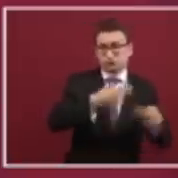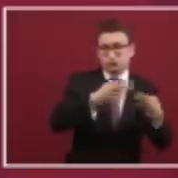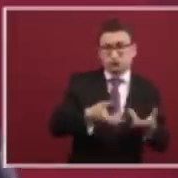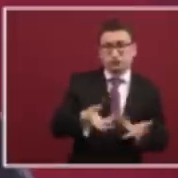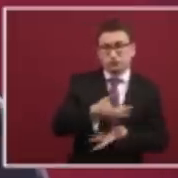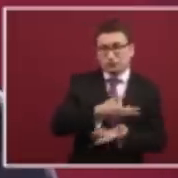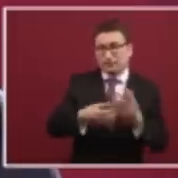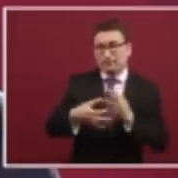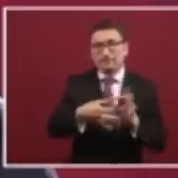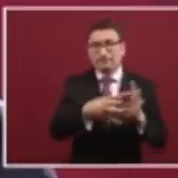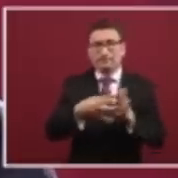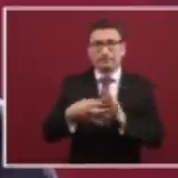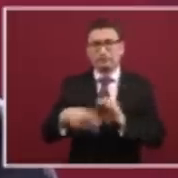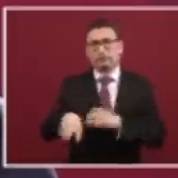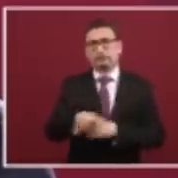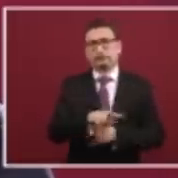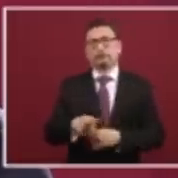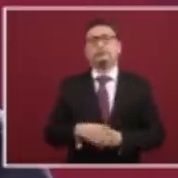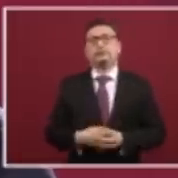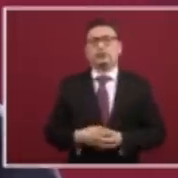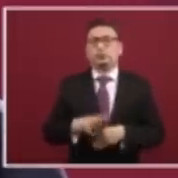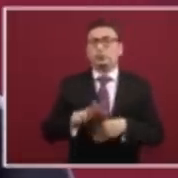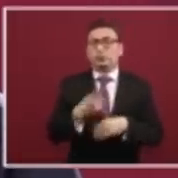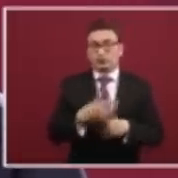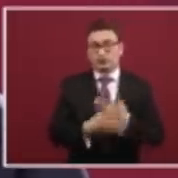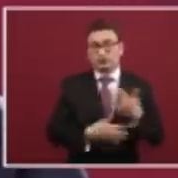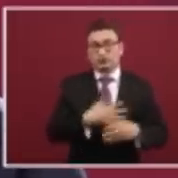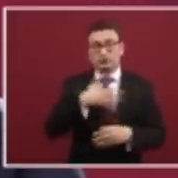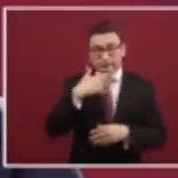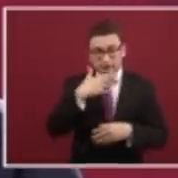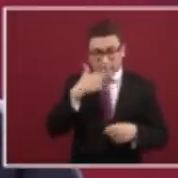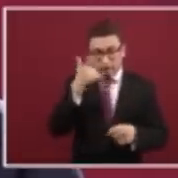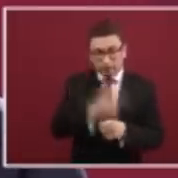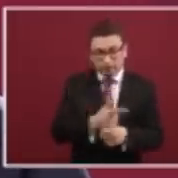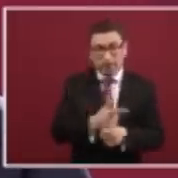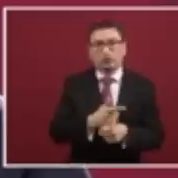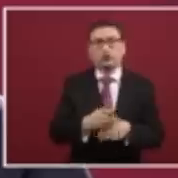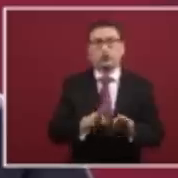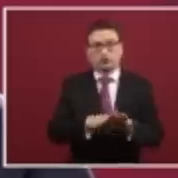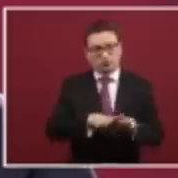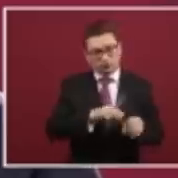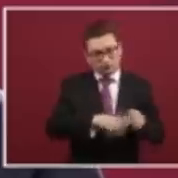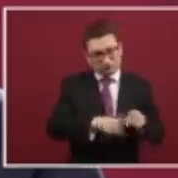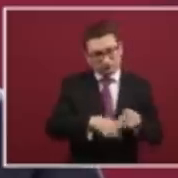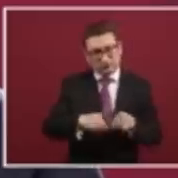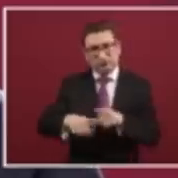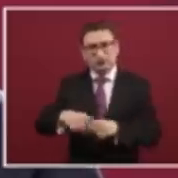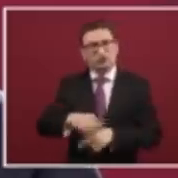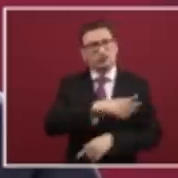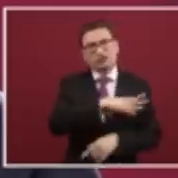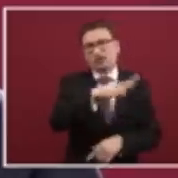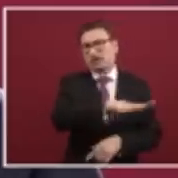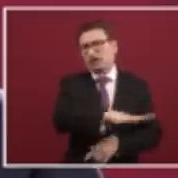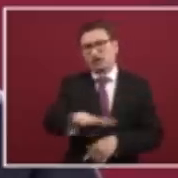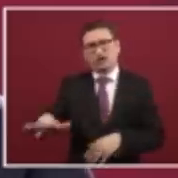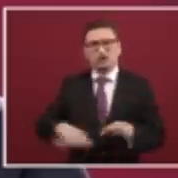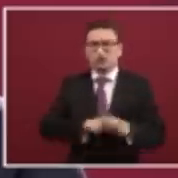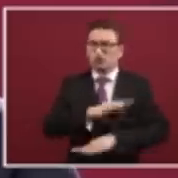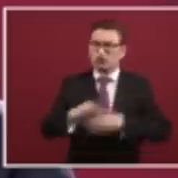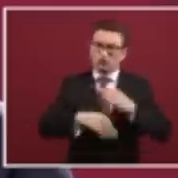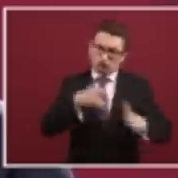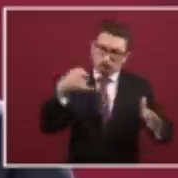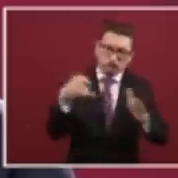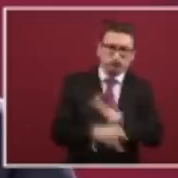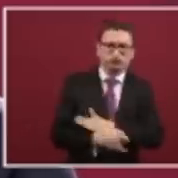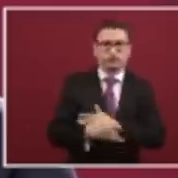porque el combate a la corrupción tiene que ser sistémico, tiene que ser general, profundo. No se puede